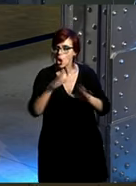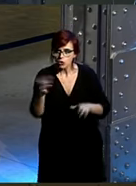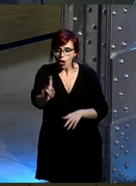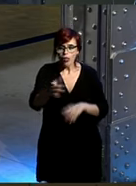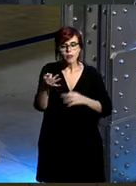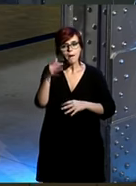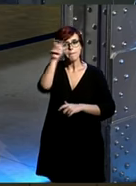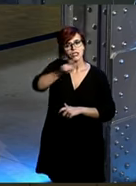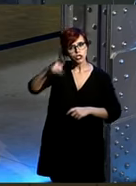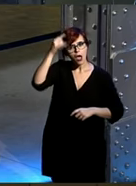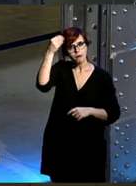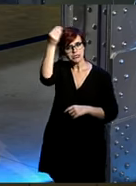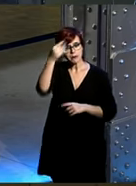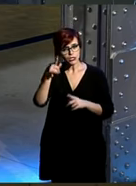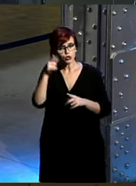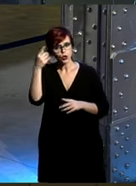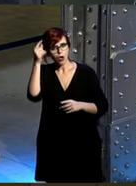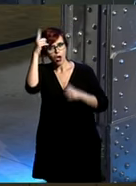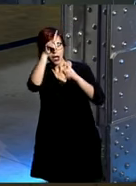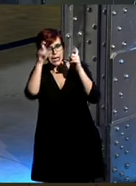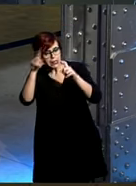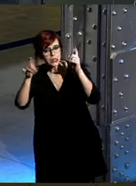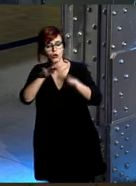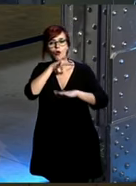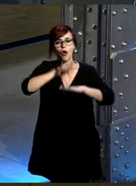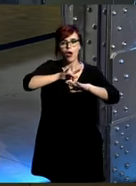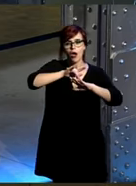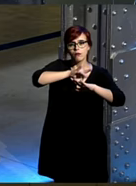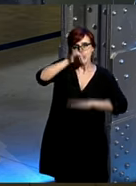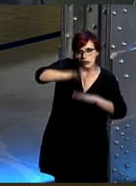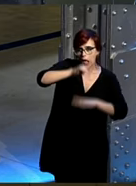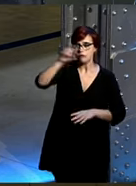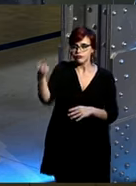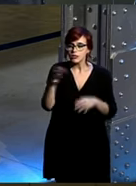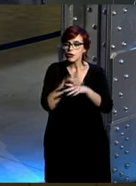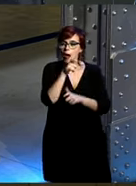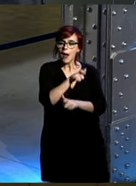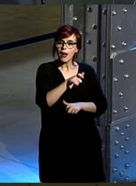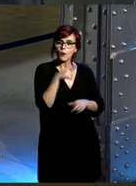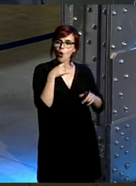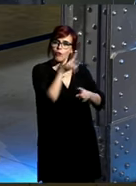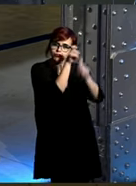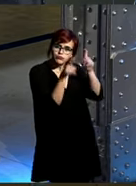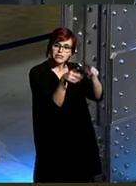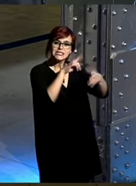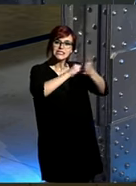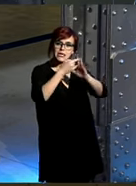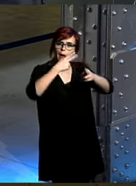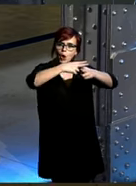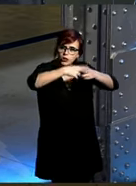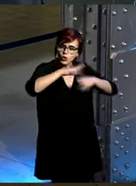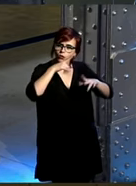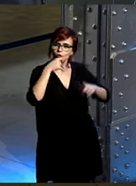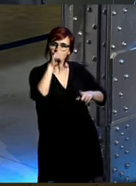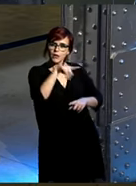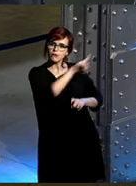digitales, personas con pensamiento crítico y sobre todo gente que no crean los políticos y que esté dispuesto a rediseñar el sistema político. Porque la base de lo